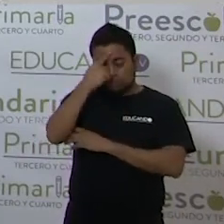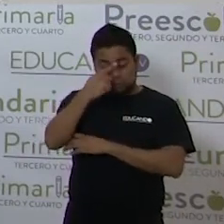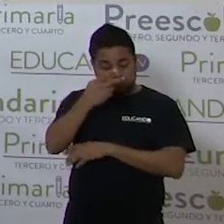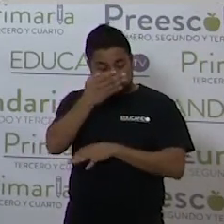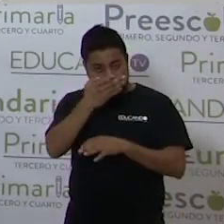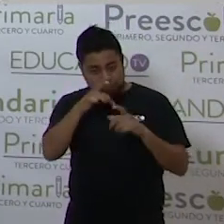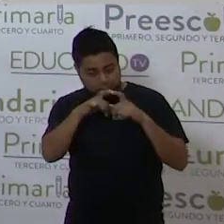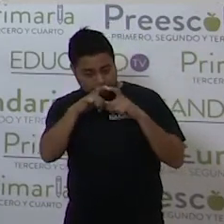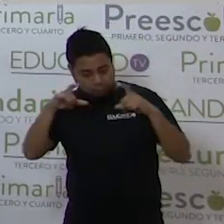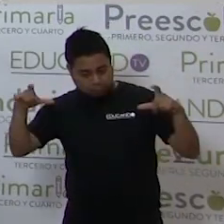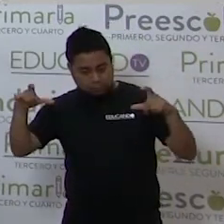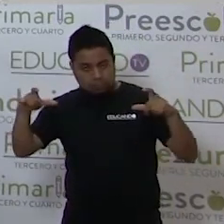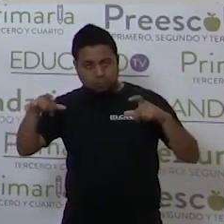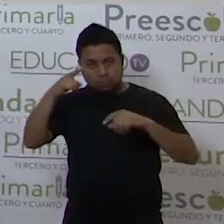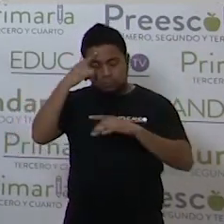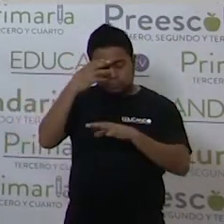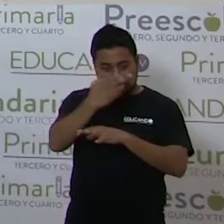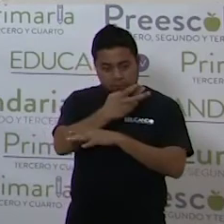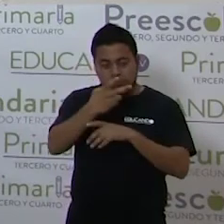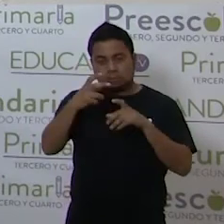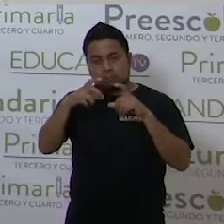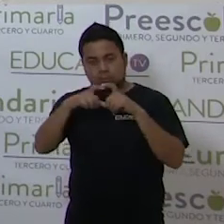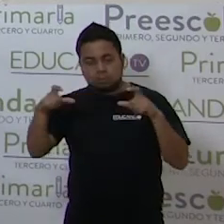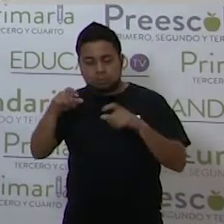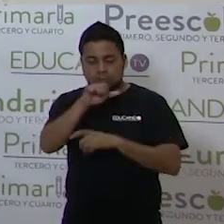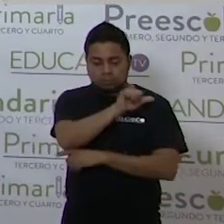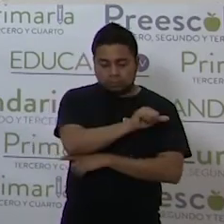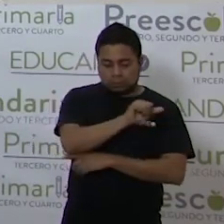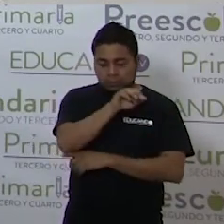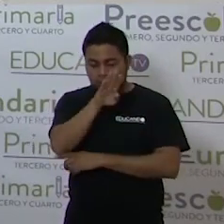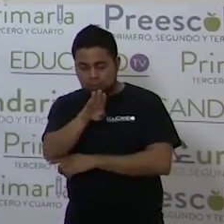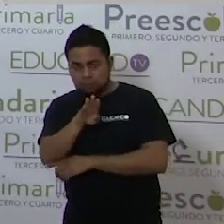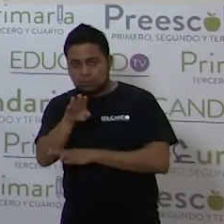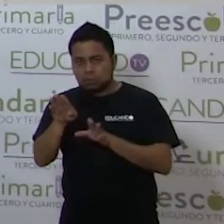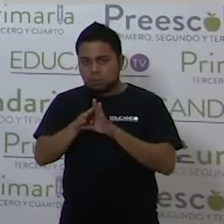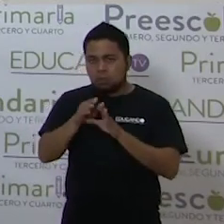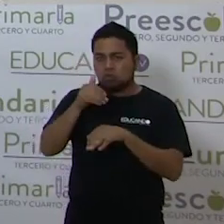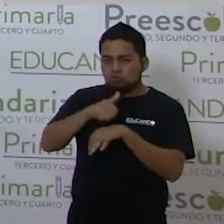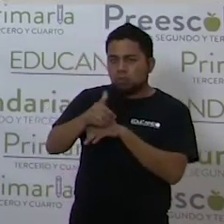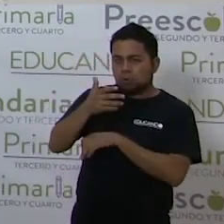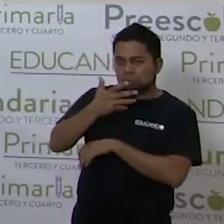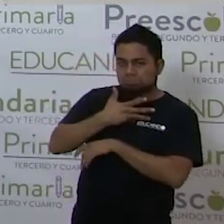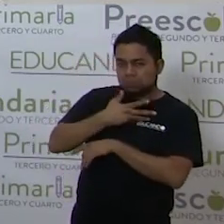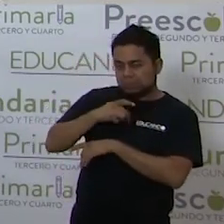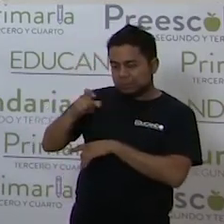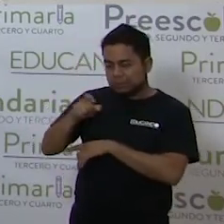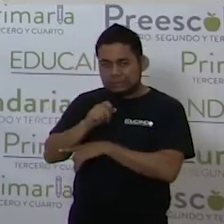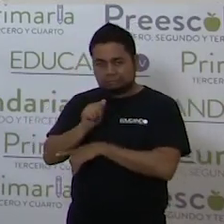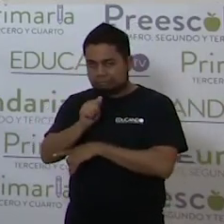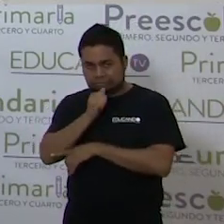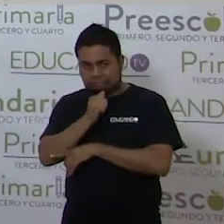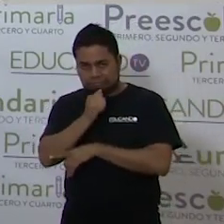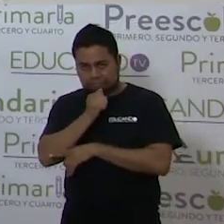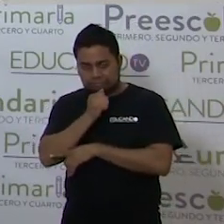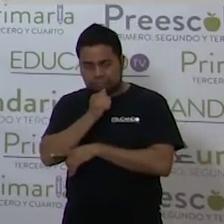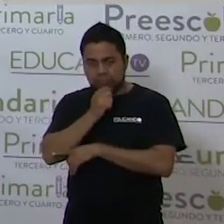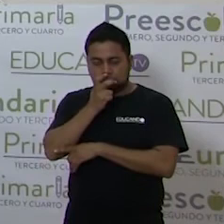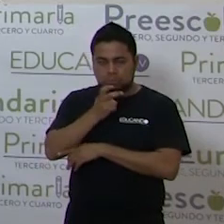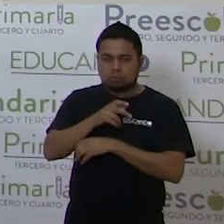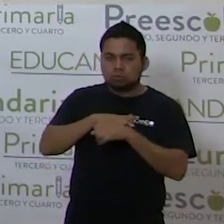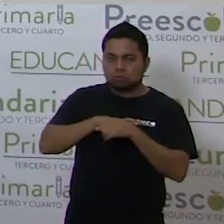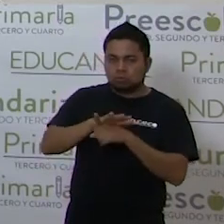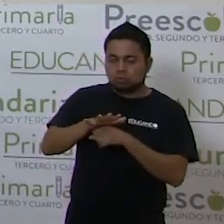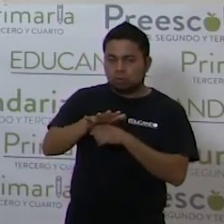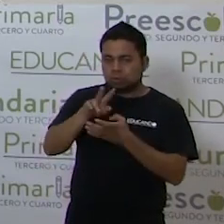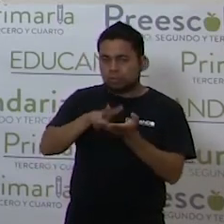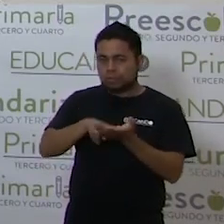ecuación para esta ecuación a y b son valores conocidos y x es nuestra incógnita por lo tanto cuál sería